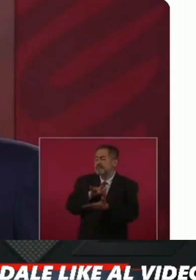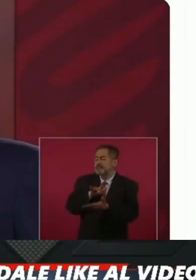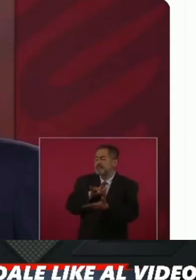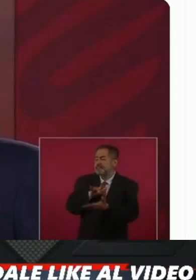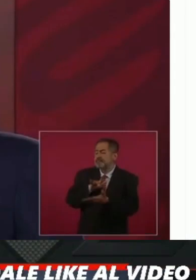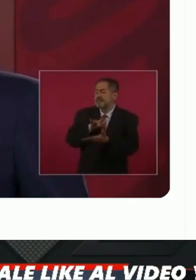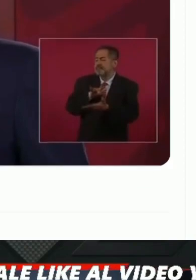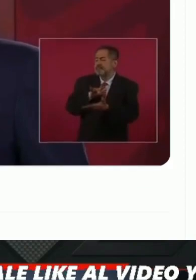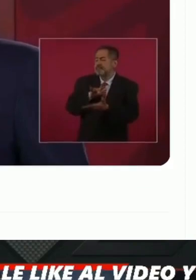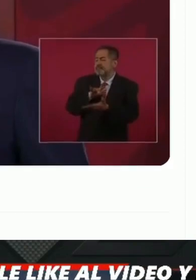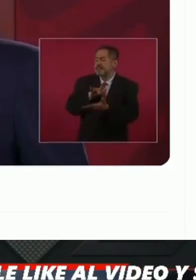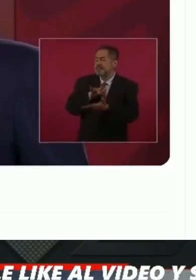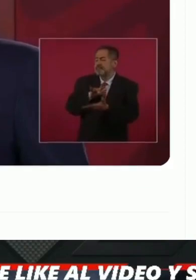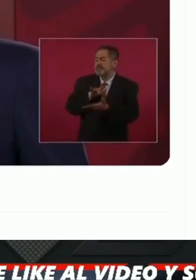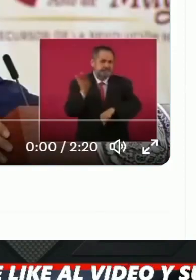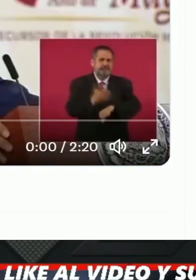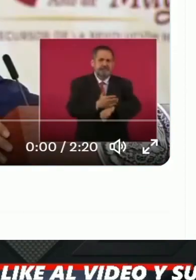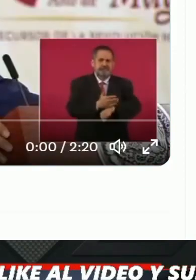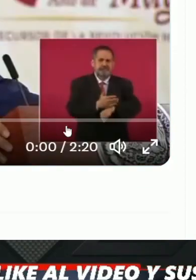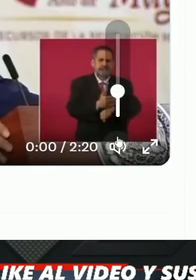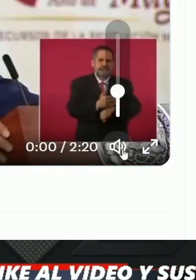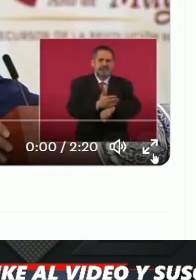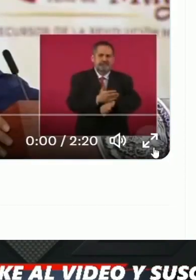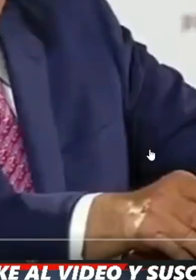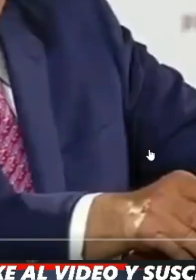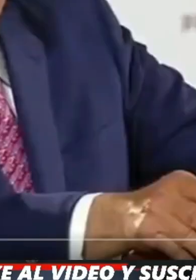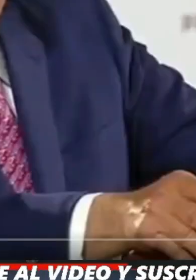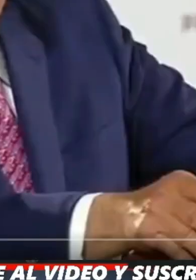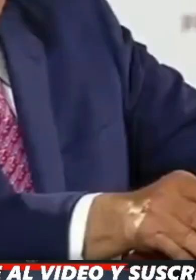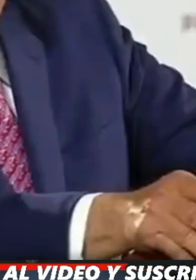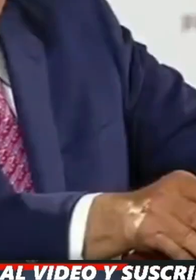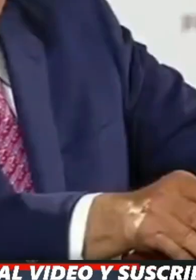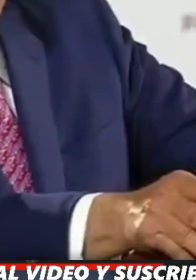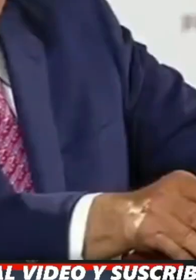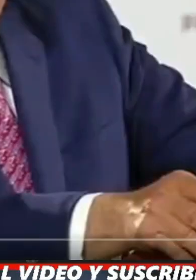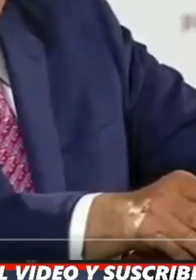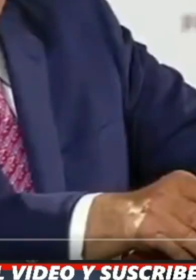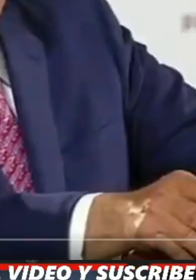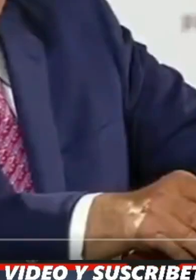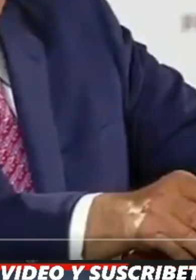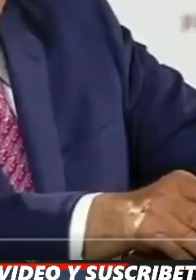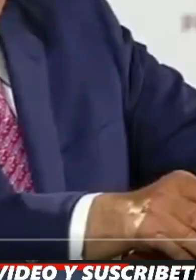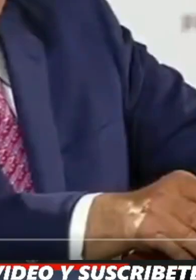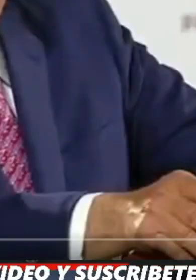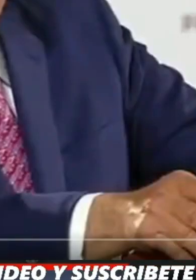el gobierno mexicano con el Papa Francisco. Vamos a escucharlo.